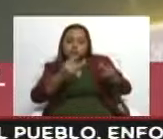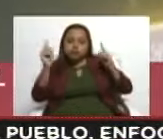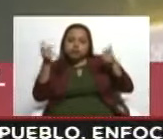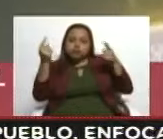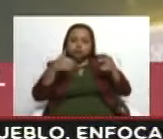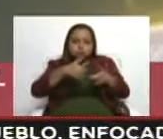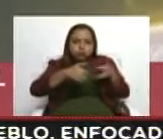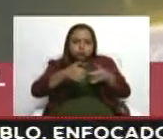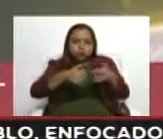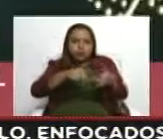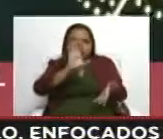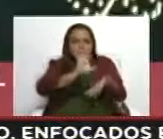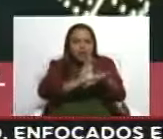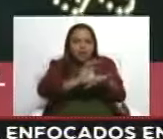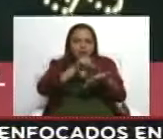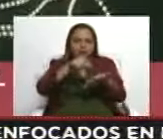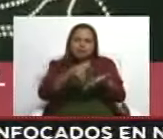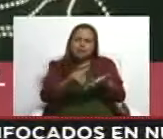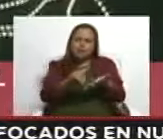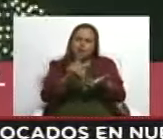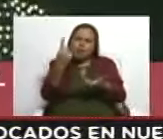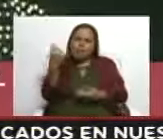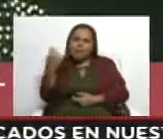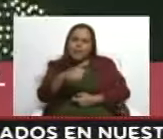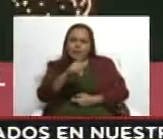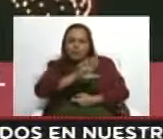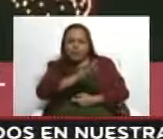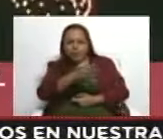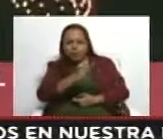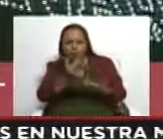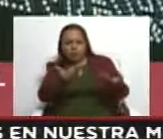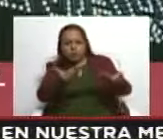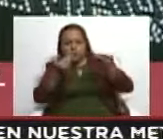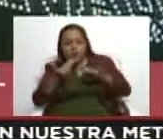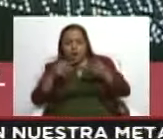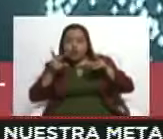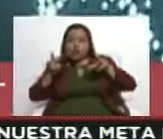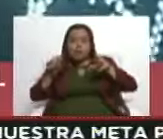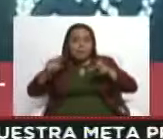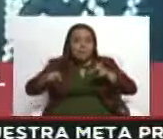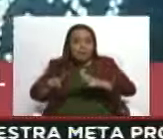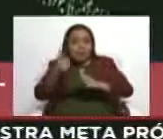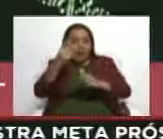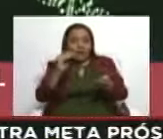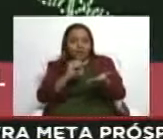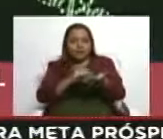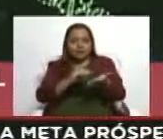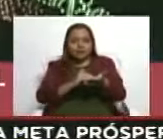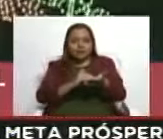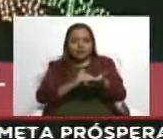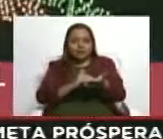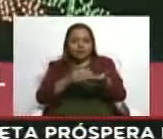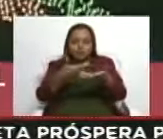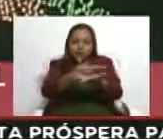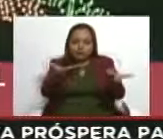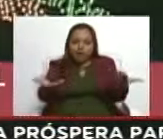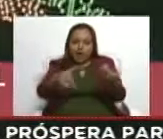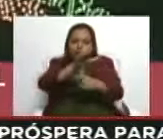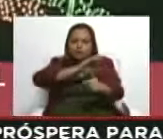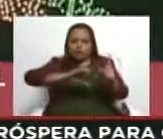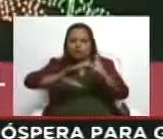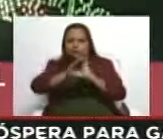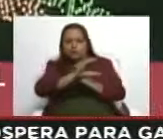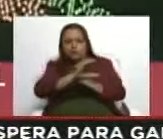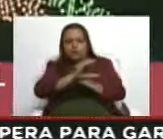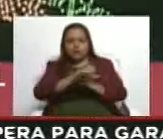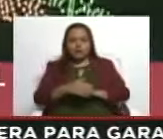Chenchen. Y llegaron hace un mes, se están estrenando. Y se los regalé a la cultura, pues, para